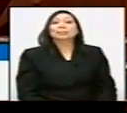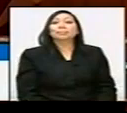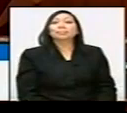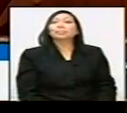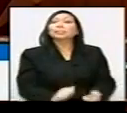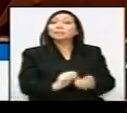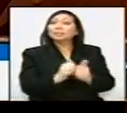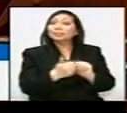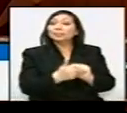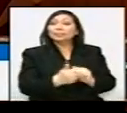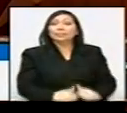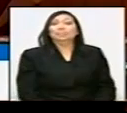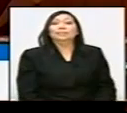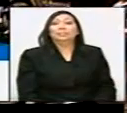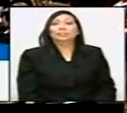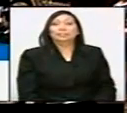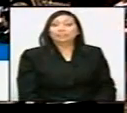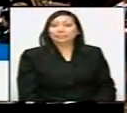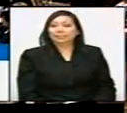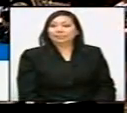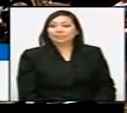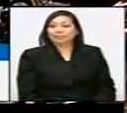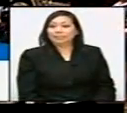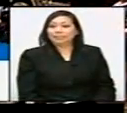Las reformas.